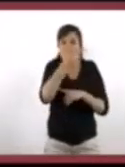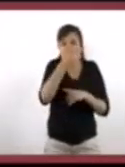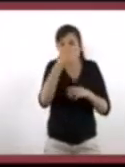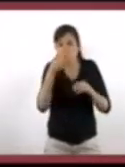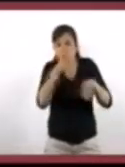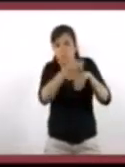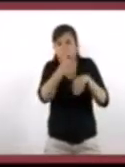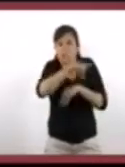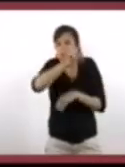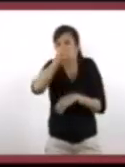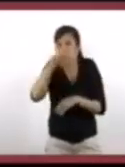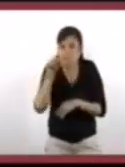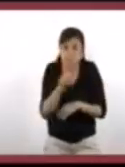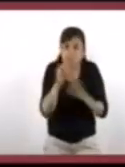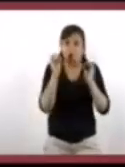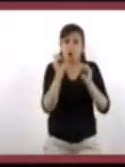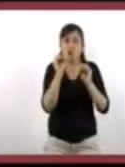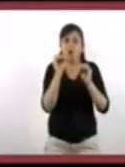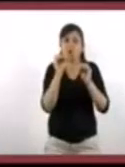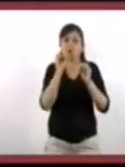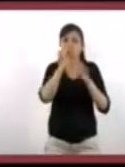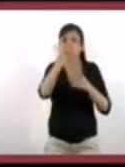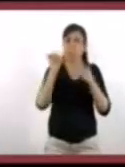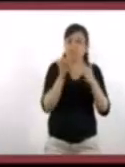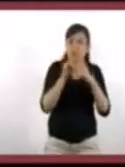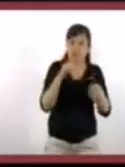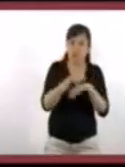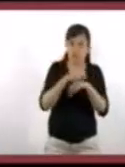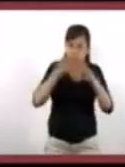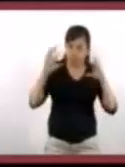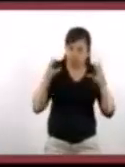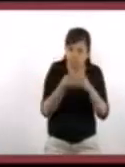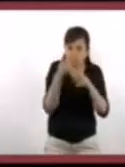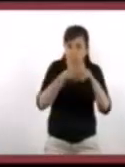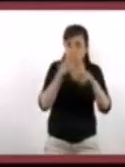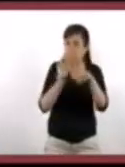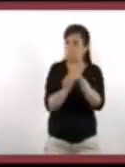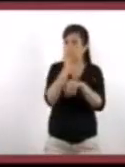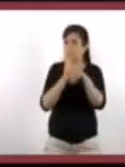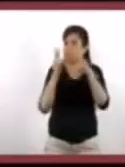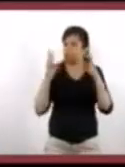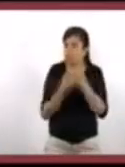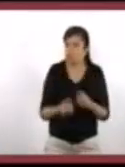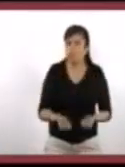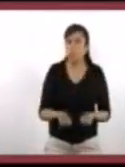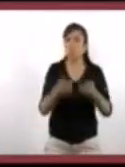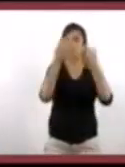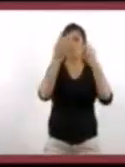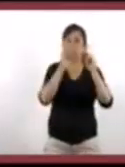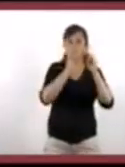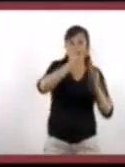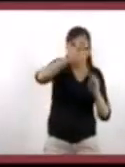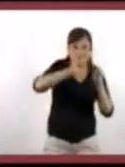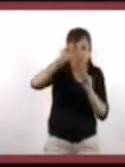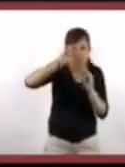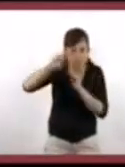que represente el centro de todos estos números. Al responder esta pregunta con esos números, estarías respondiendo